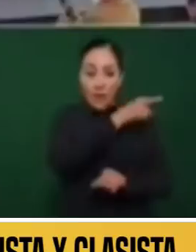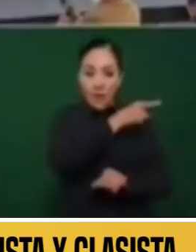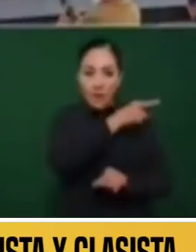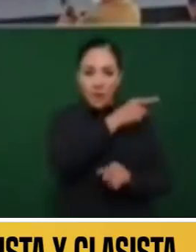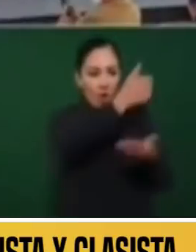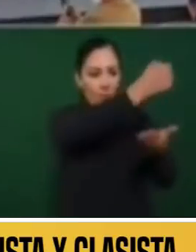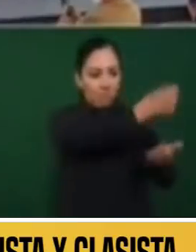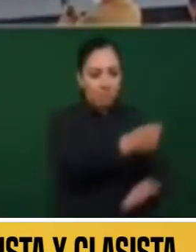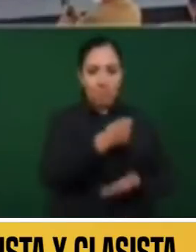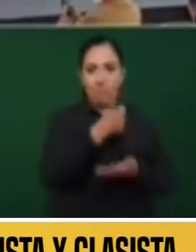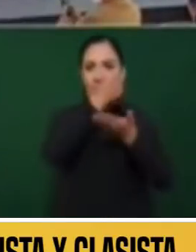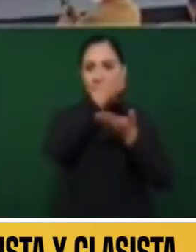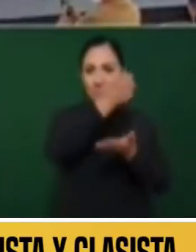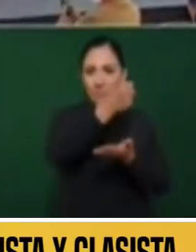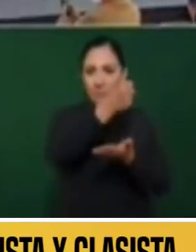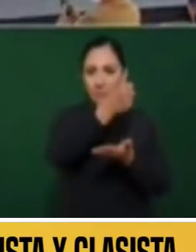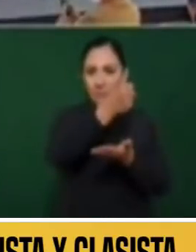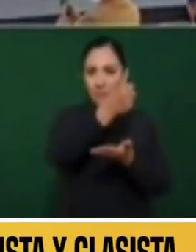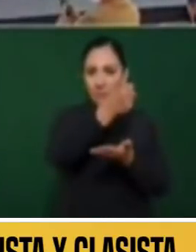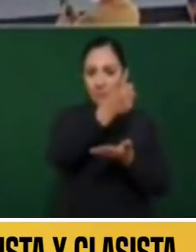financiando